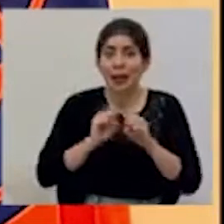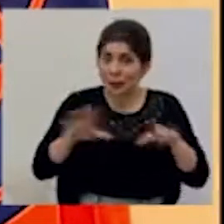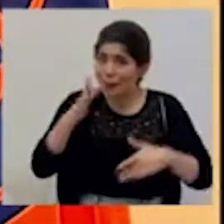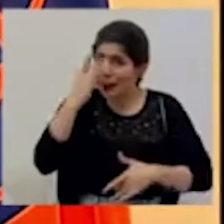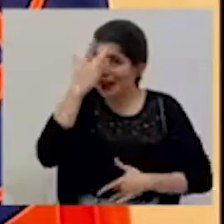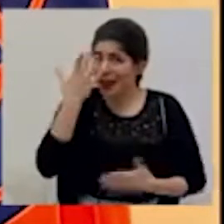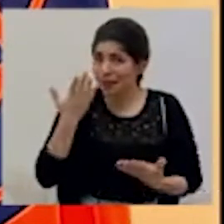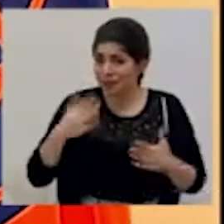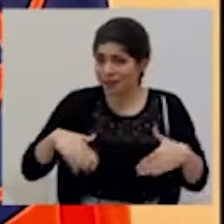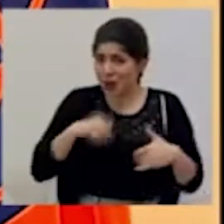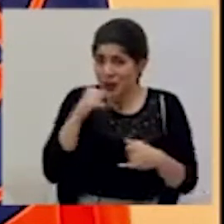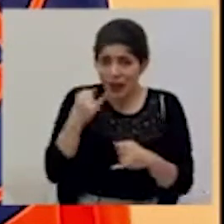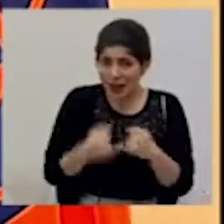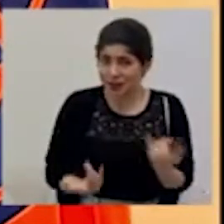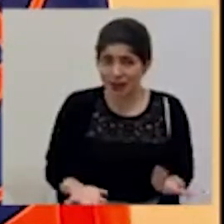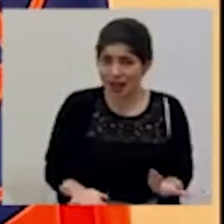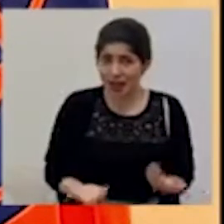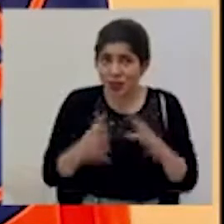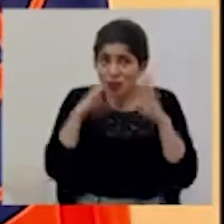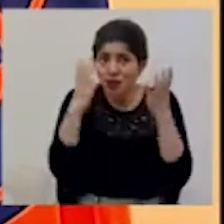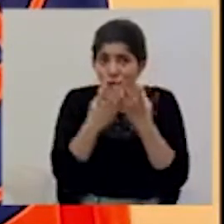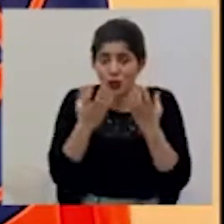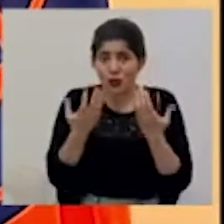no ha acabado en el mundo y vamos de cara a una segunda ola.